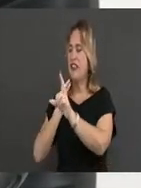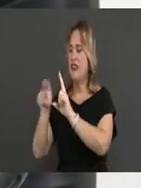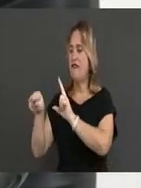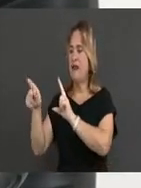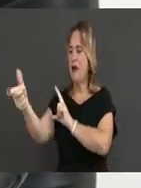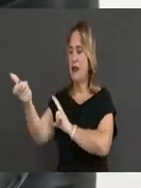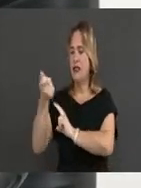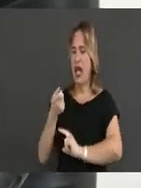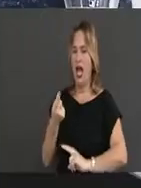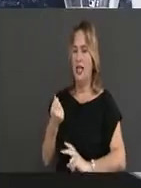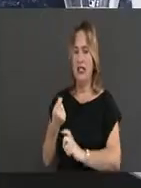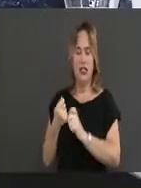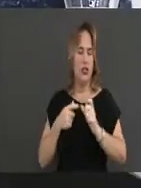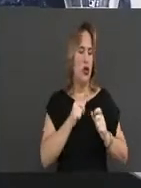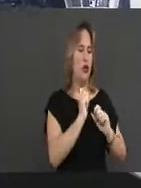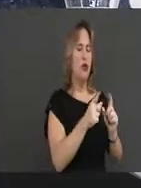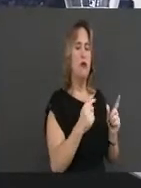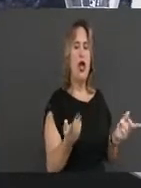rápidamente...